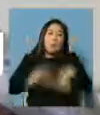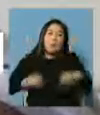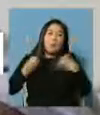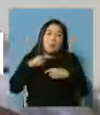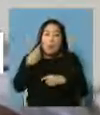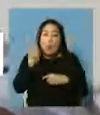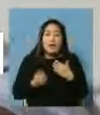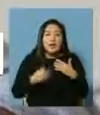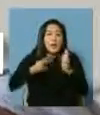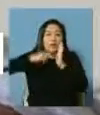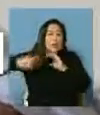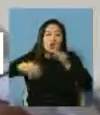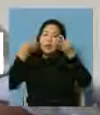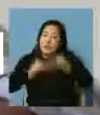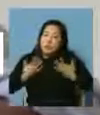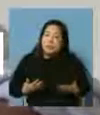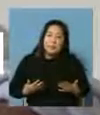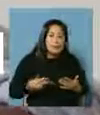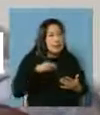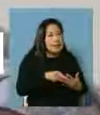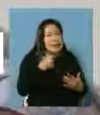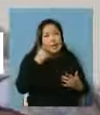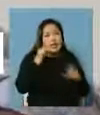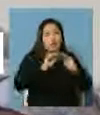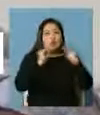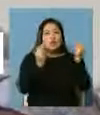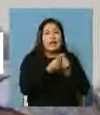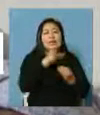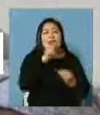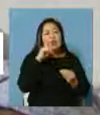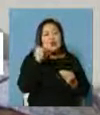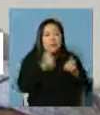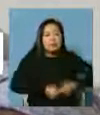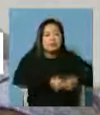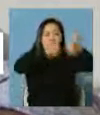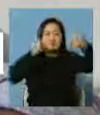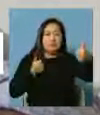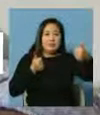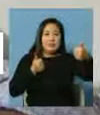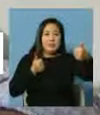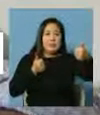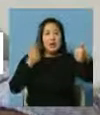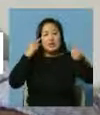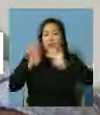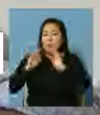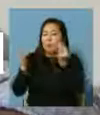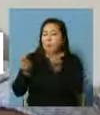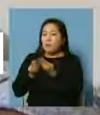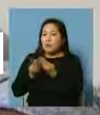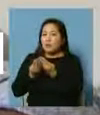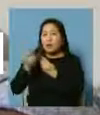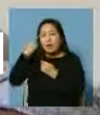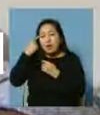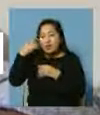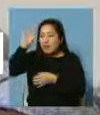Progreso tecnológico increíble. Doctor, estos 14 días que nos piden de aislamiento, ¿es porque el virus